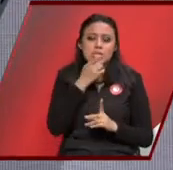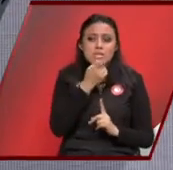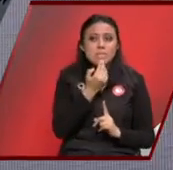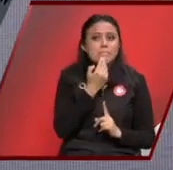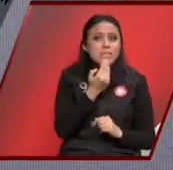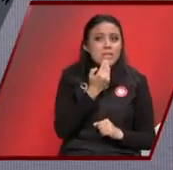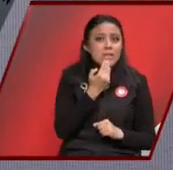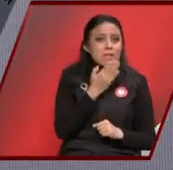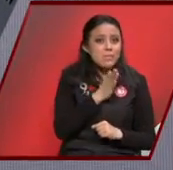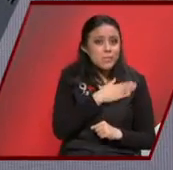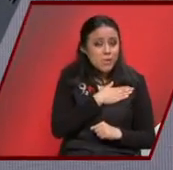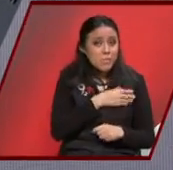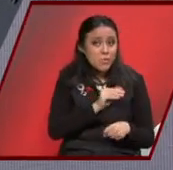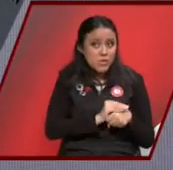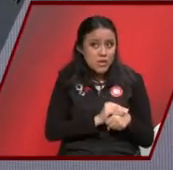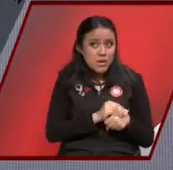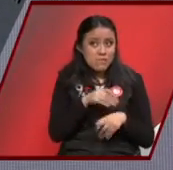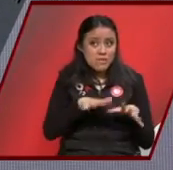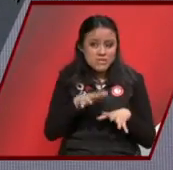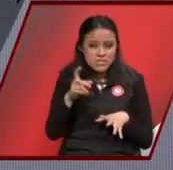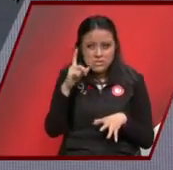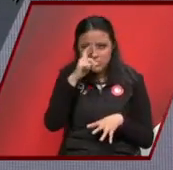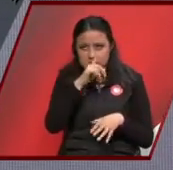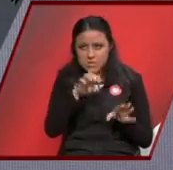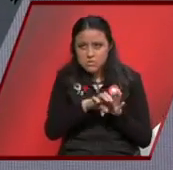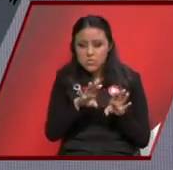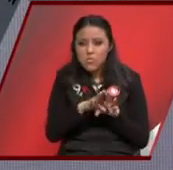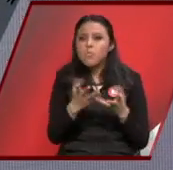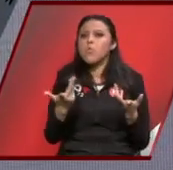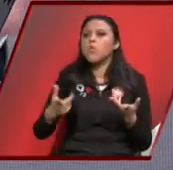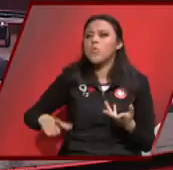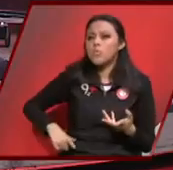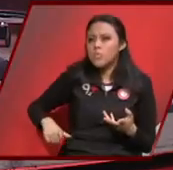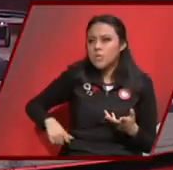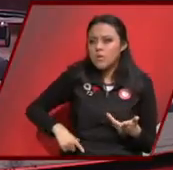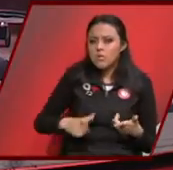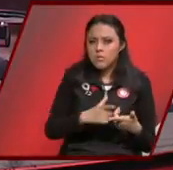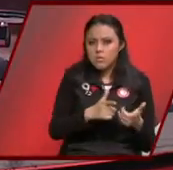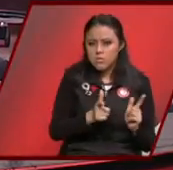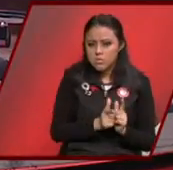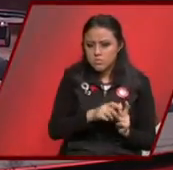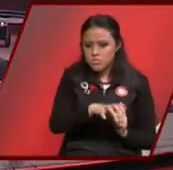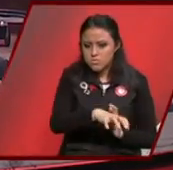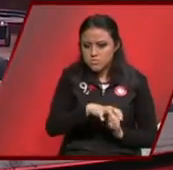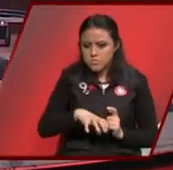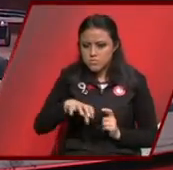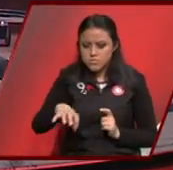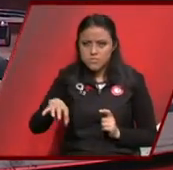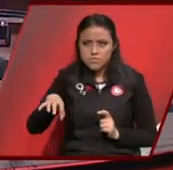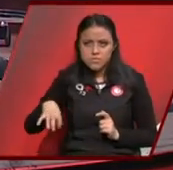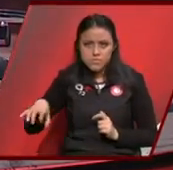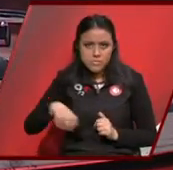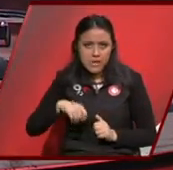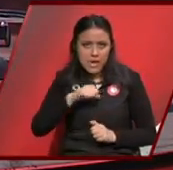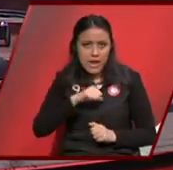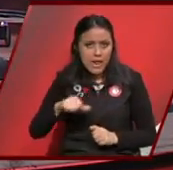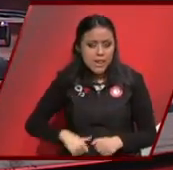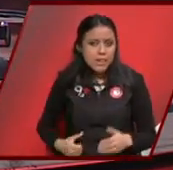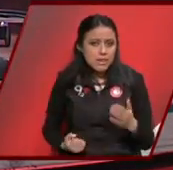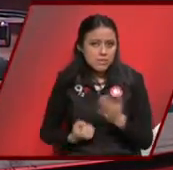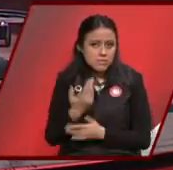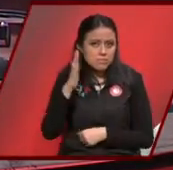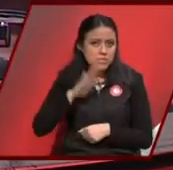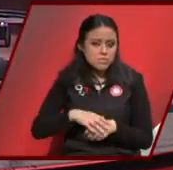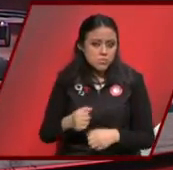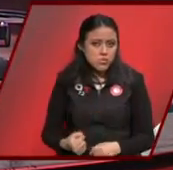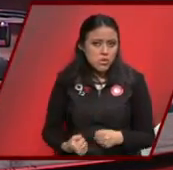que nos portemos bien son más rijosos que la fregada. ¿Cómo se gobierna a un grupo de alcaldes nuevos, con nuevas funciones, con